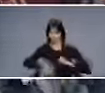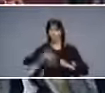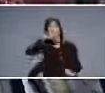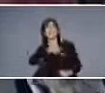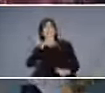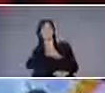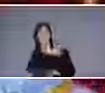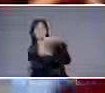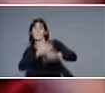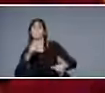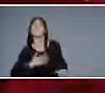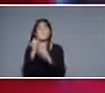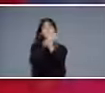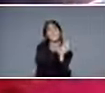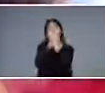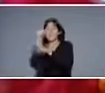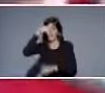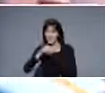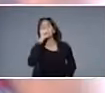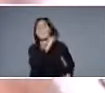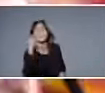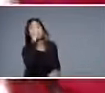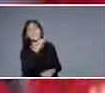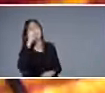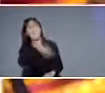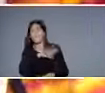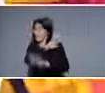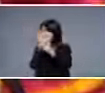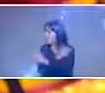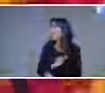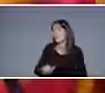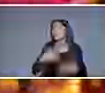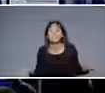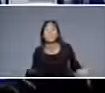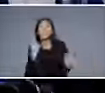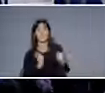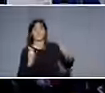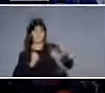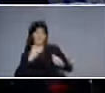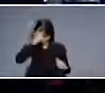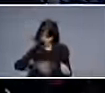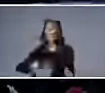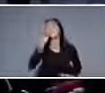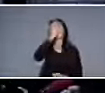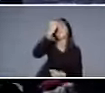Hoy me siento feliz en mi murga y en esta canción.